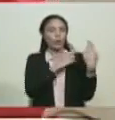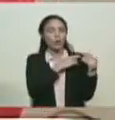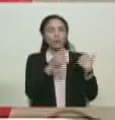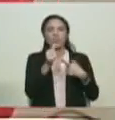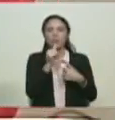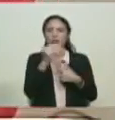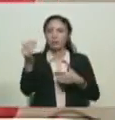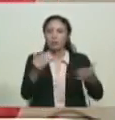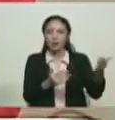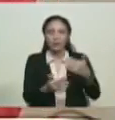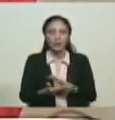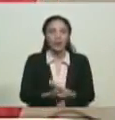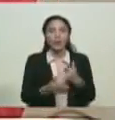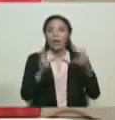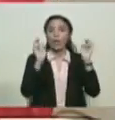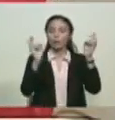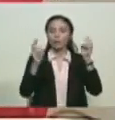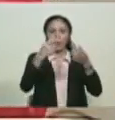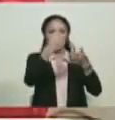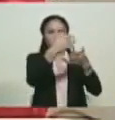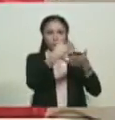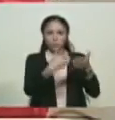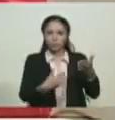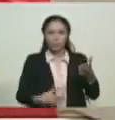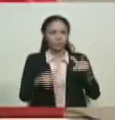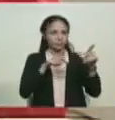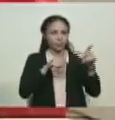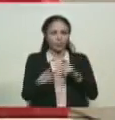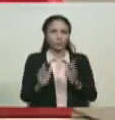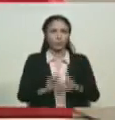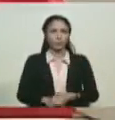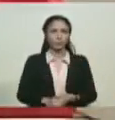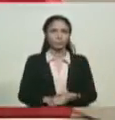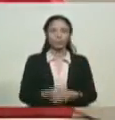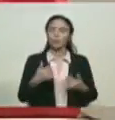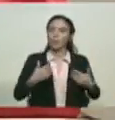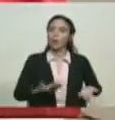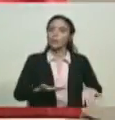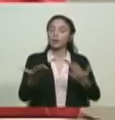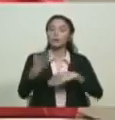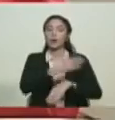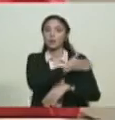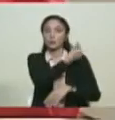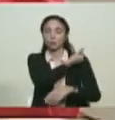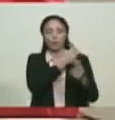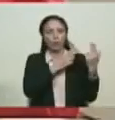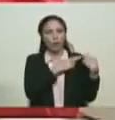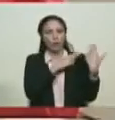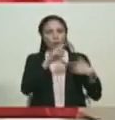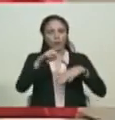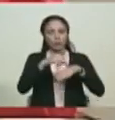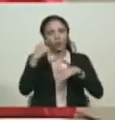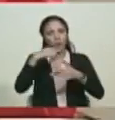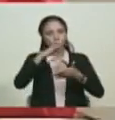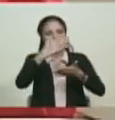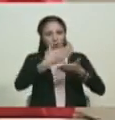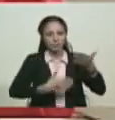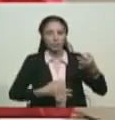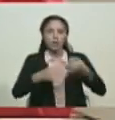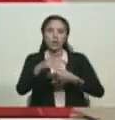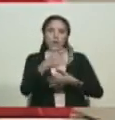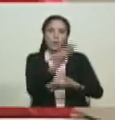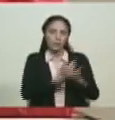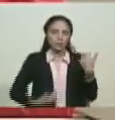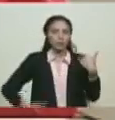el temario ya está bien adelantado y nosotros lo entregaremos a la dirección nacional y este para último chequeo y así anunciar